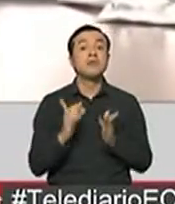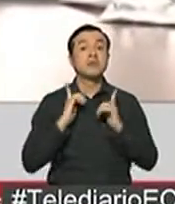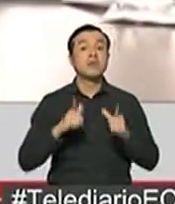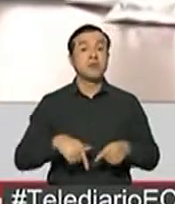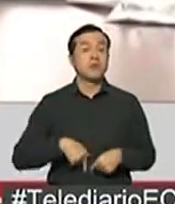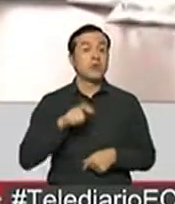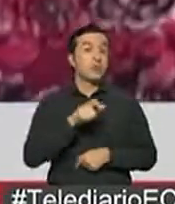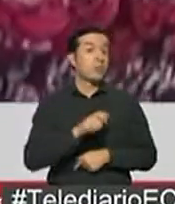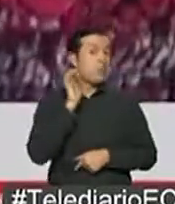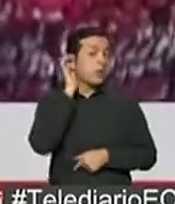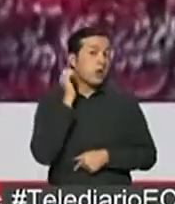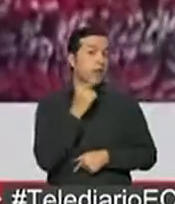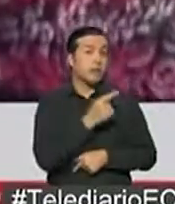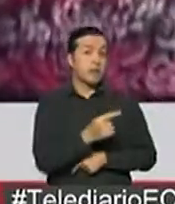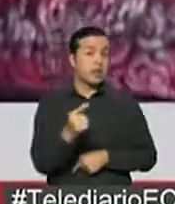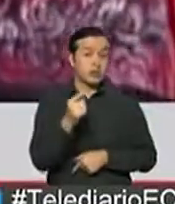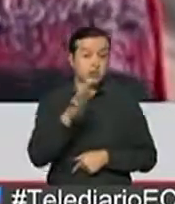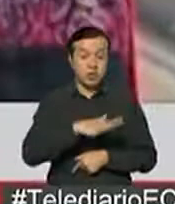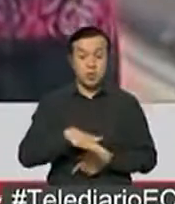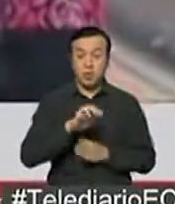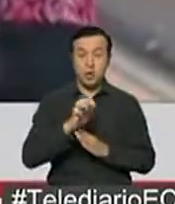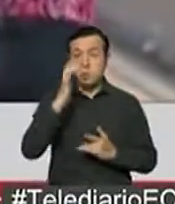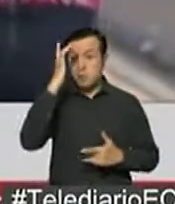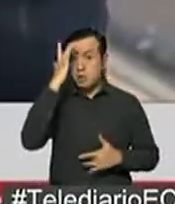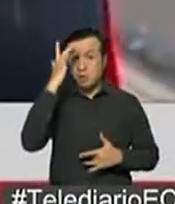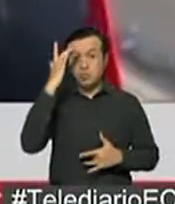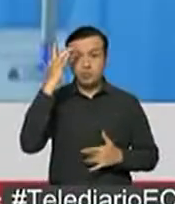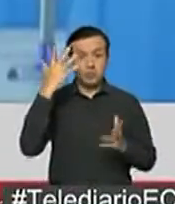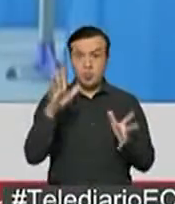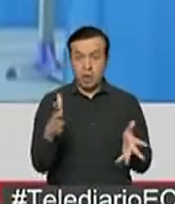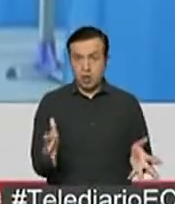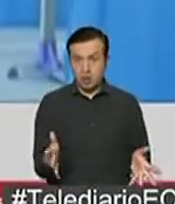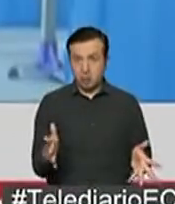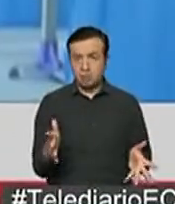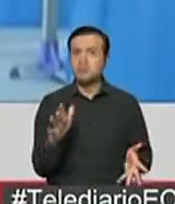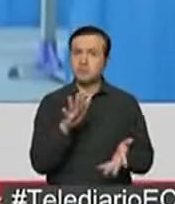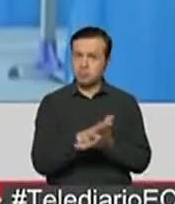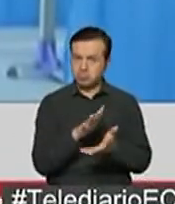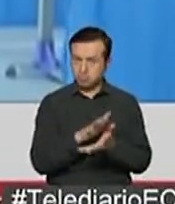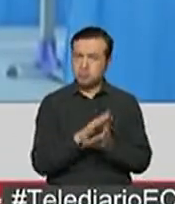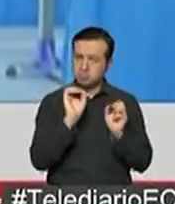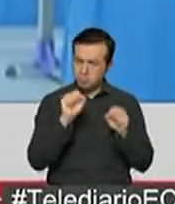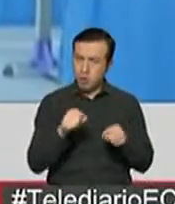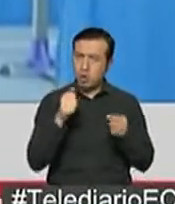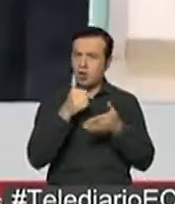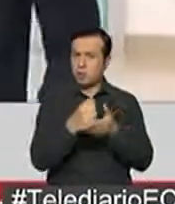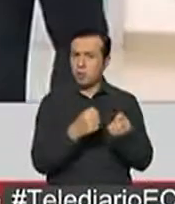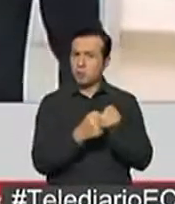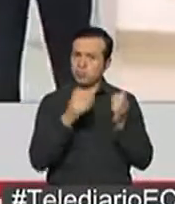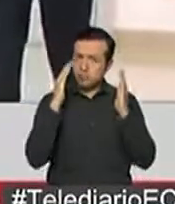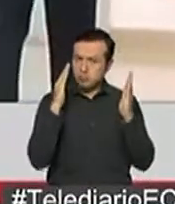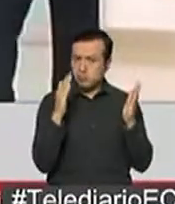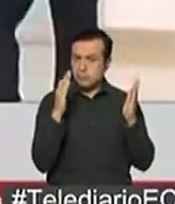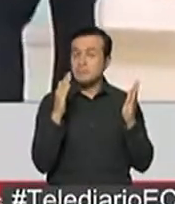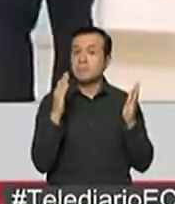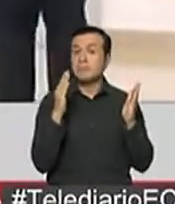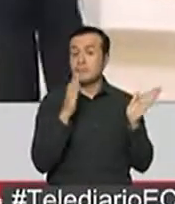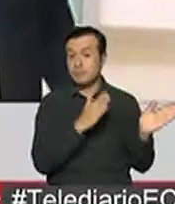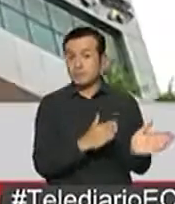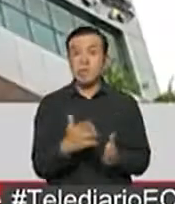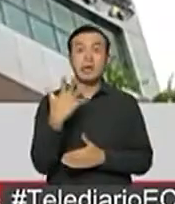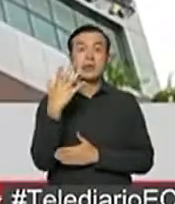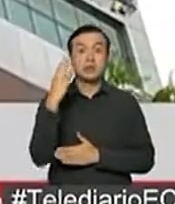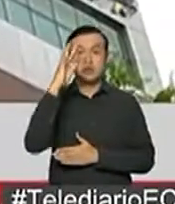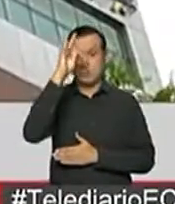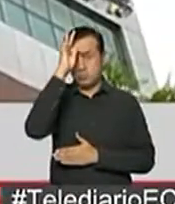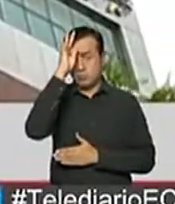andra nuño aclara que no existe el virus en el país y que además están preparados para atender la contingencia por ello se alistan 15